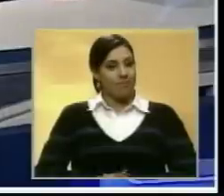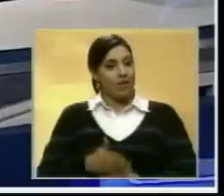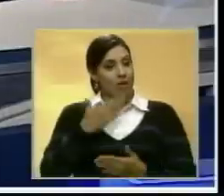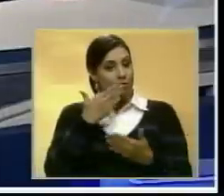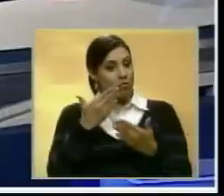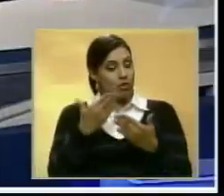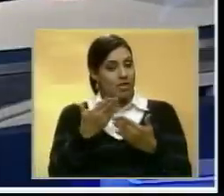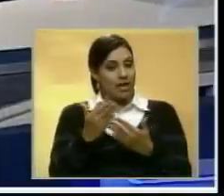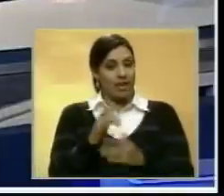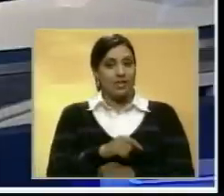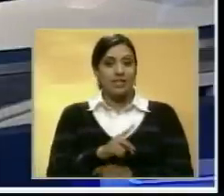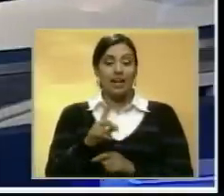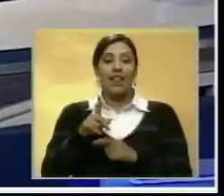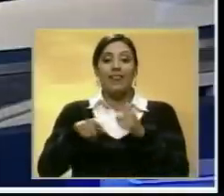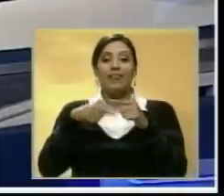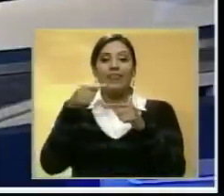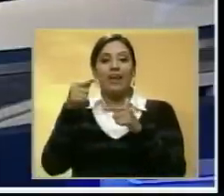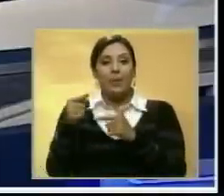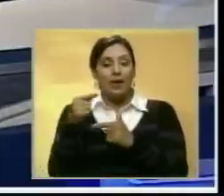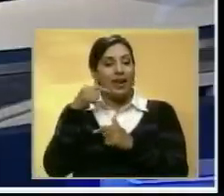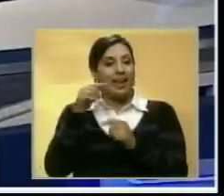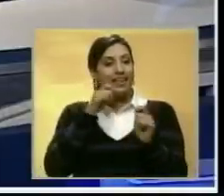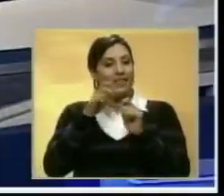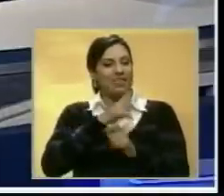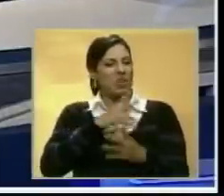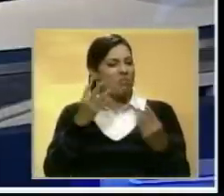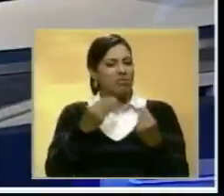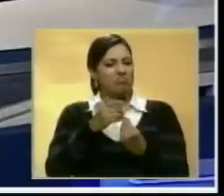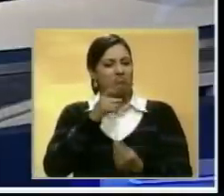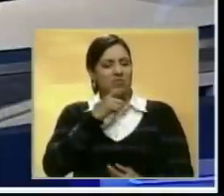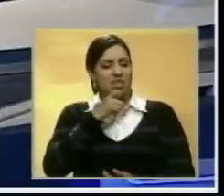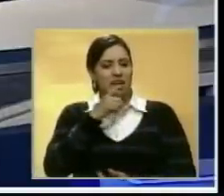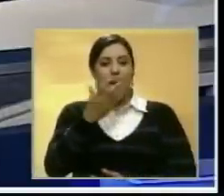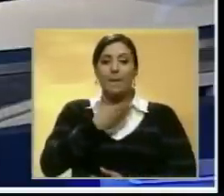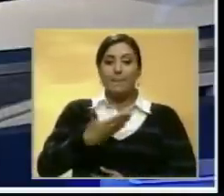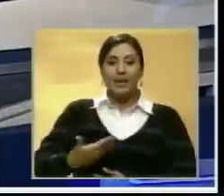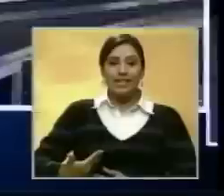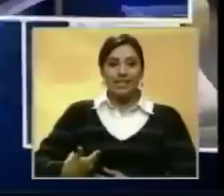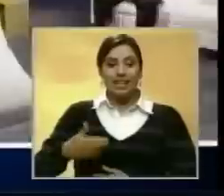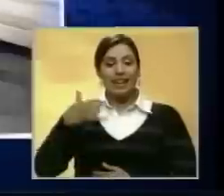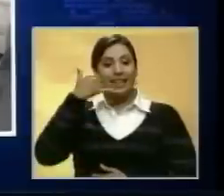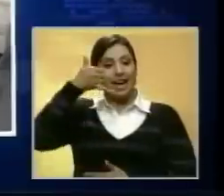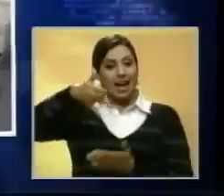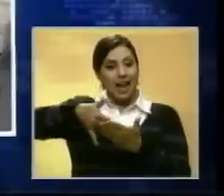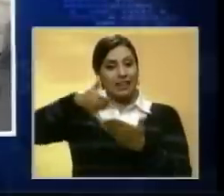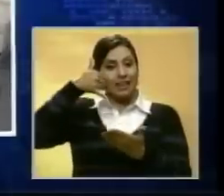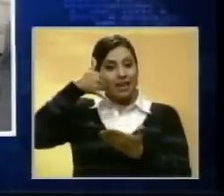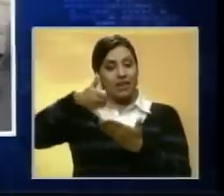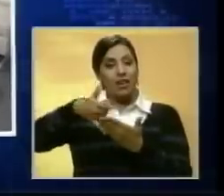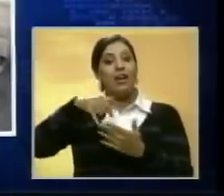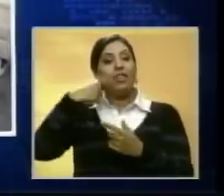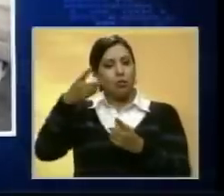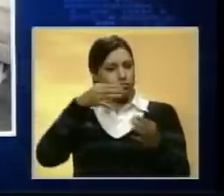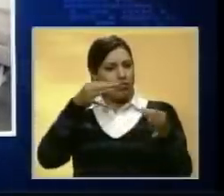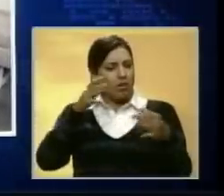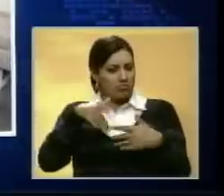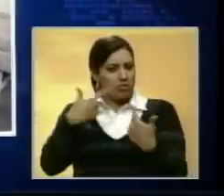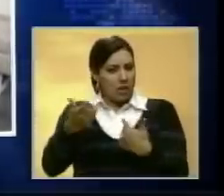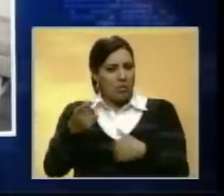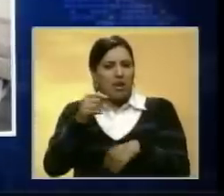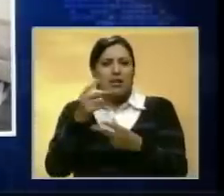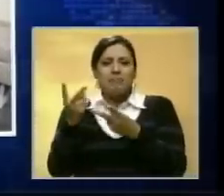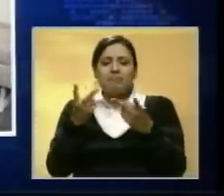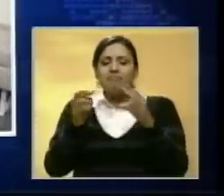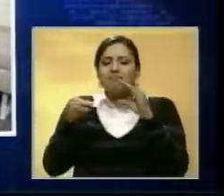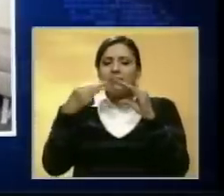Muchísimas gracias, Carolina. Al regreso, en Entrevista a Venevisión, nos acompaña Manuel Fernández, presidente de la CanTV. Y recuerden que ustedes pueden interactuar con nosotros